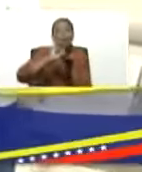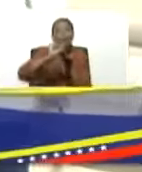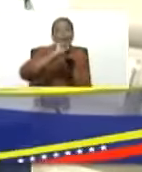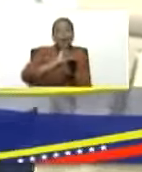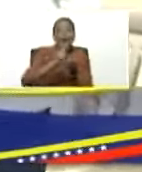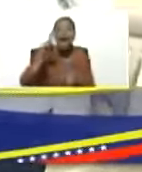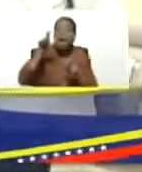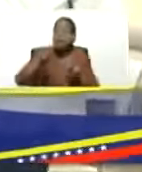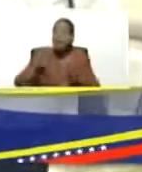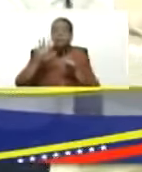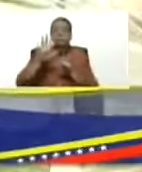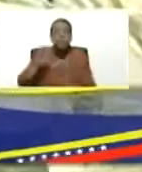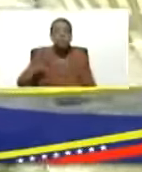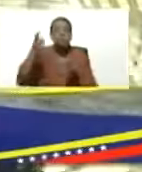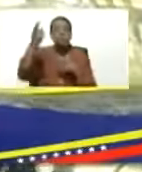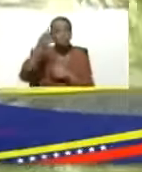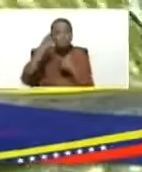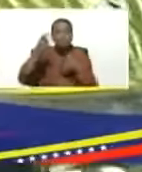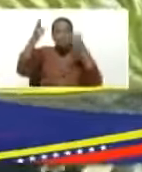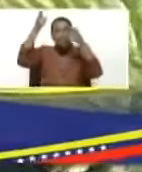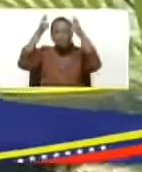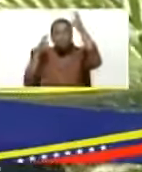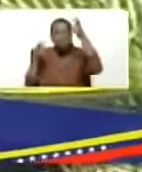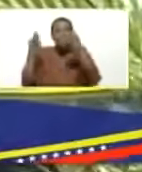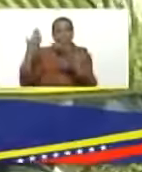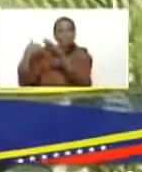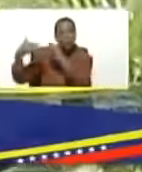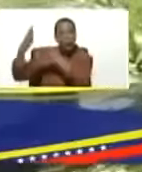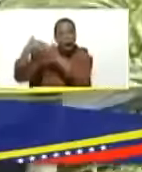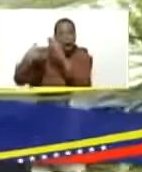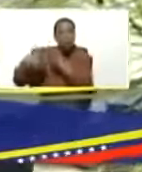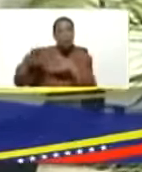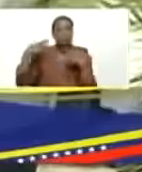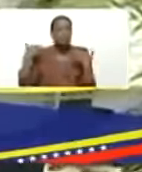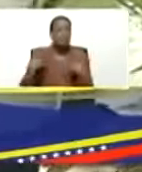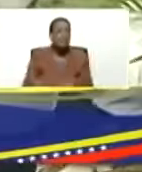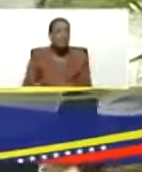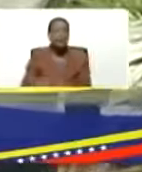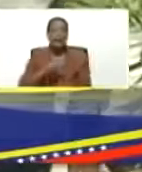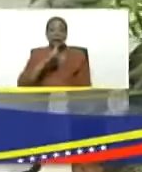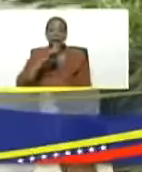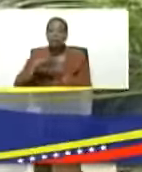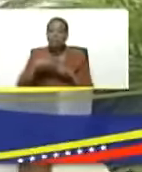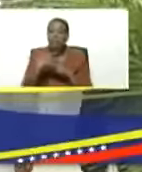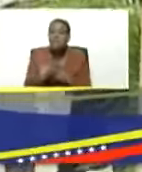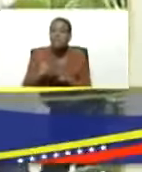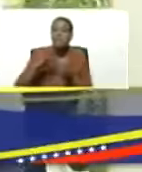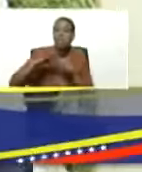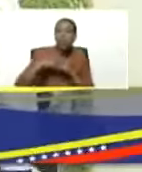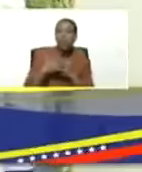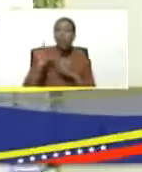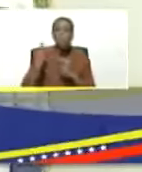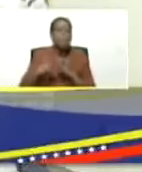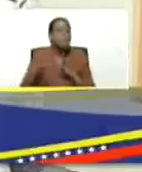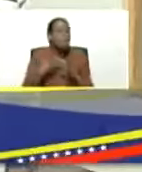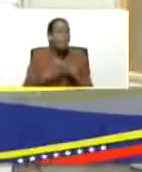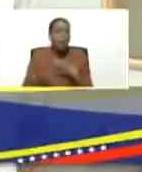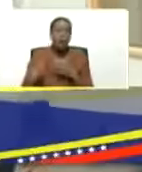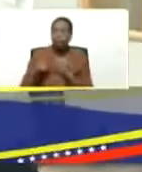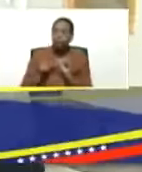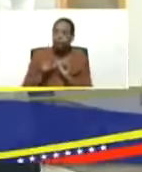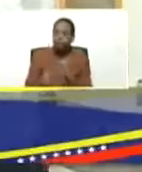enseñó nuestro comandante Hugo Rafael Chávez Fría. Maricela,